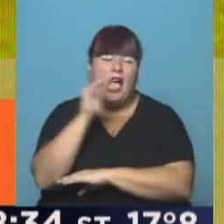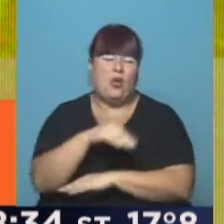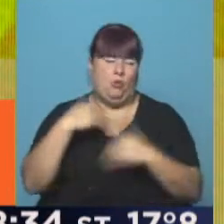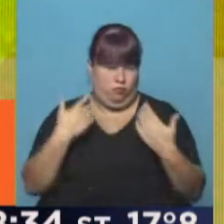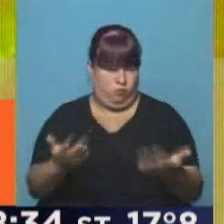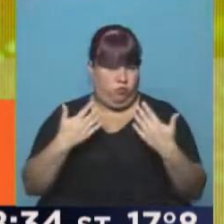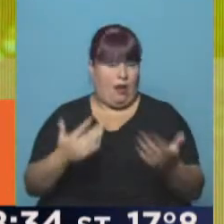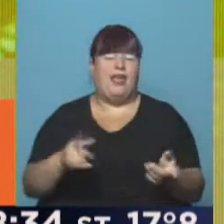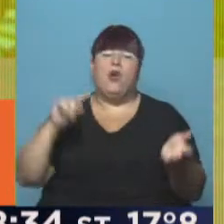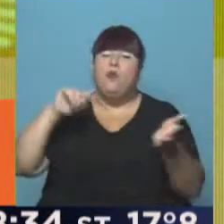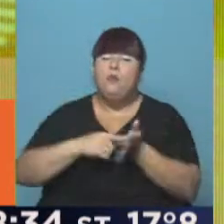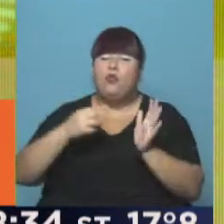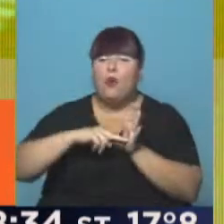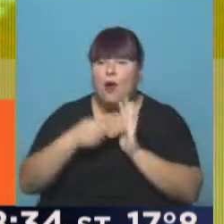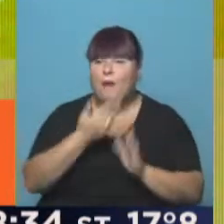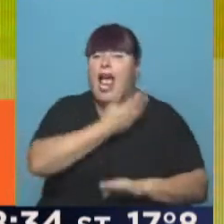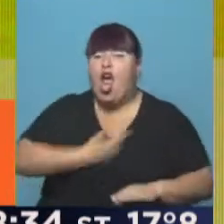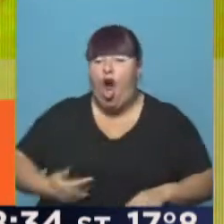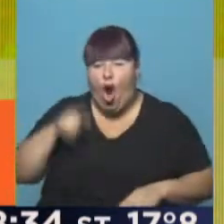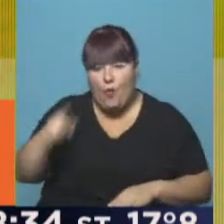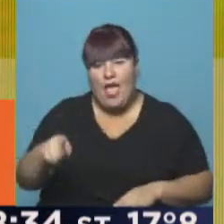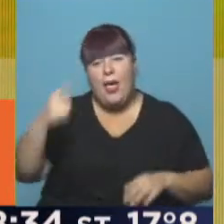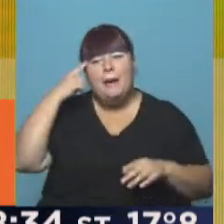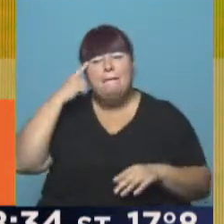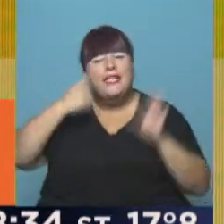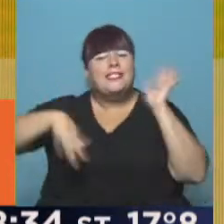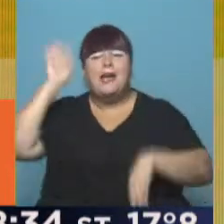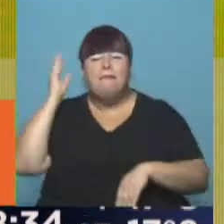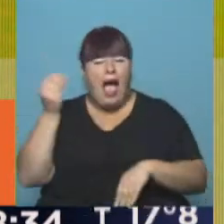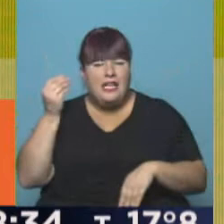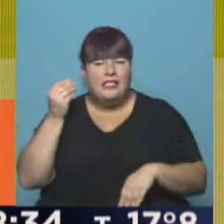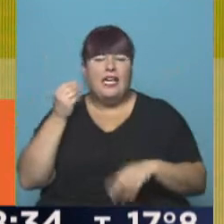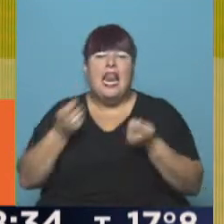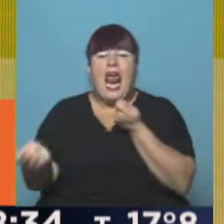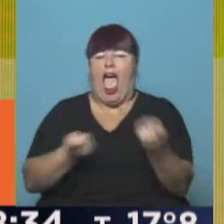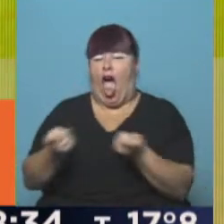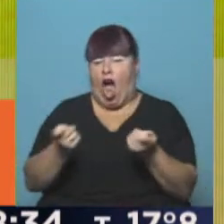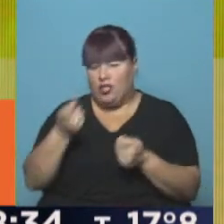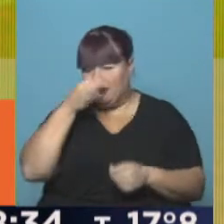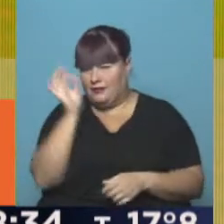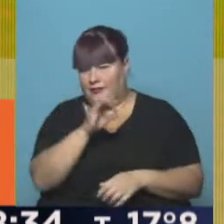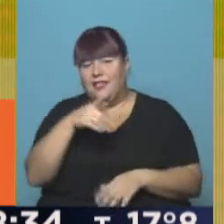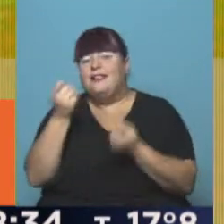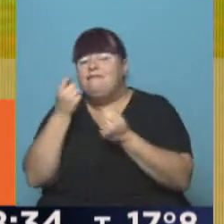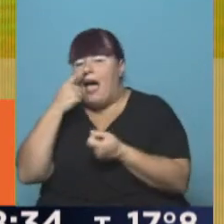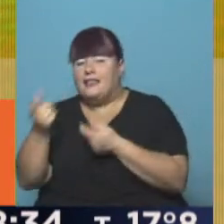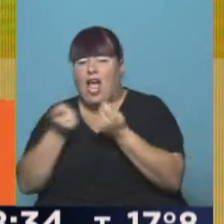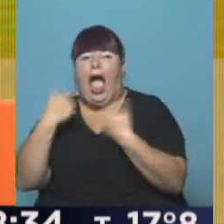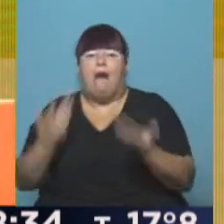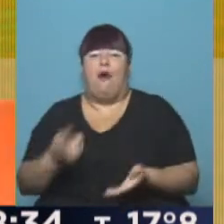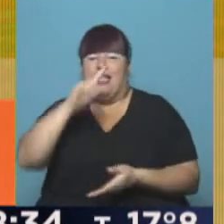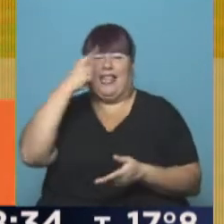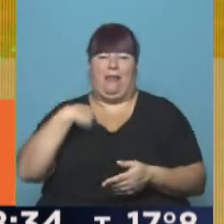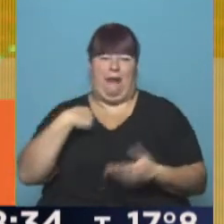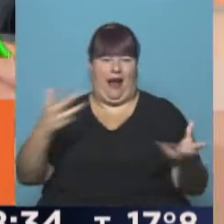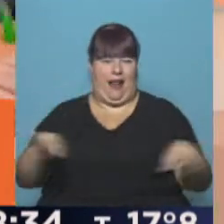potencial ya el problema se está que quienes gobiernan han pensado fundamentalmente en hacer negocios o utilizar el estado para su